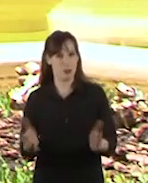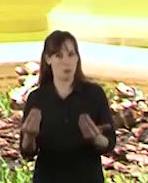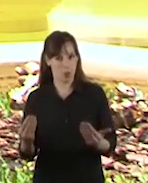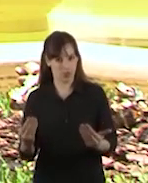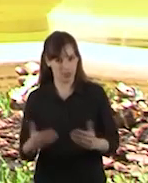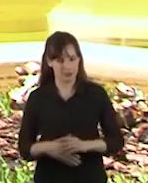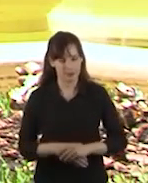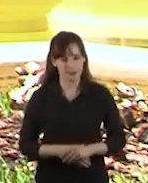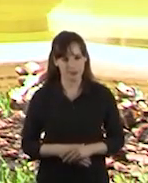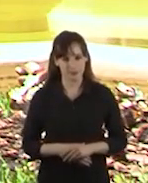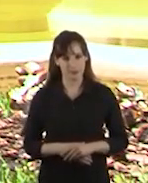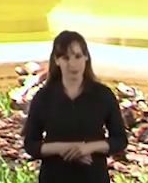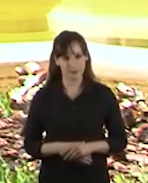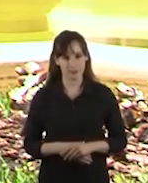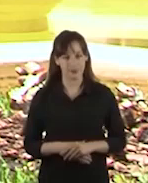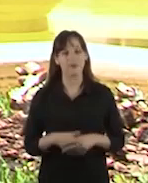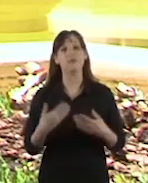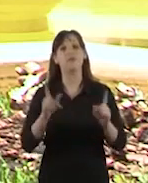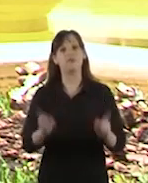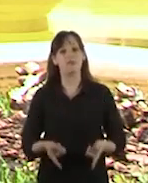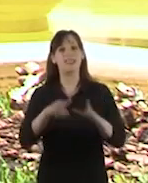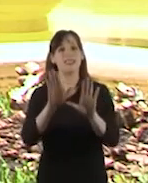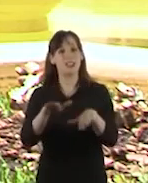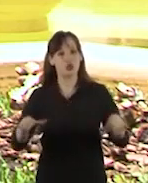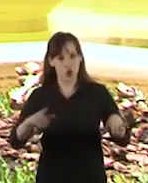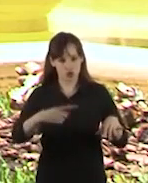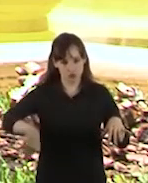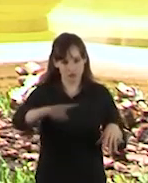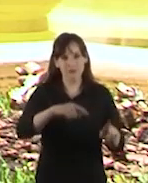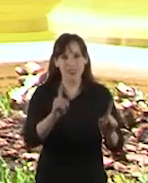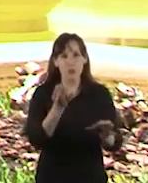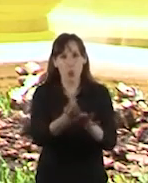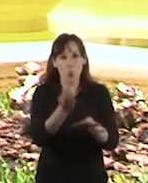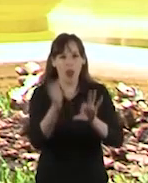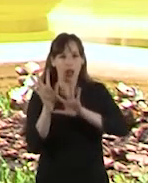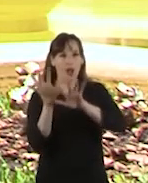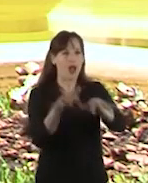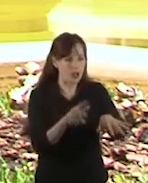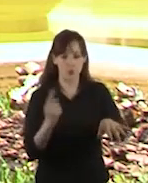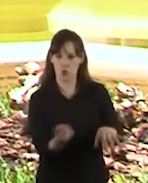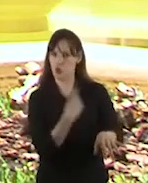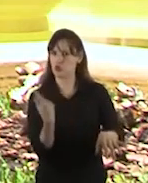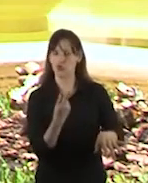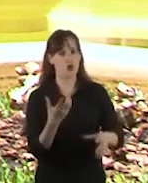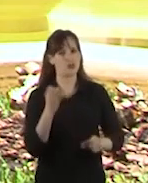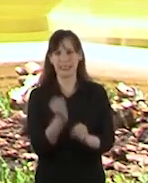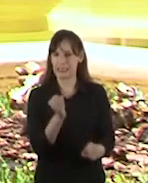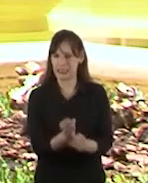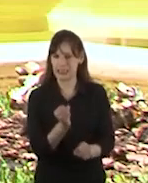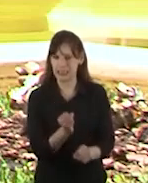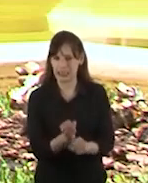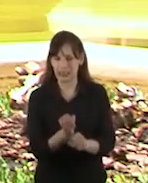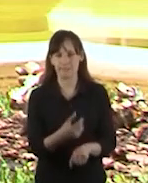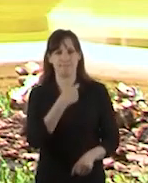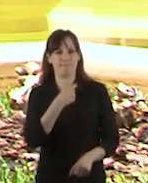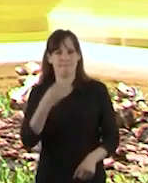futuro habita en nuestras escuelas y hemos trabajado para que la educación pública, gratuita, inclusiva y de calidad llegue a todos